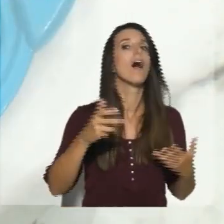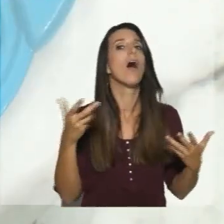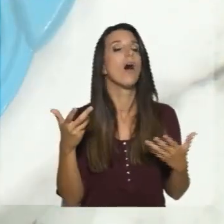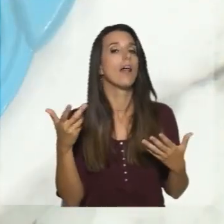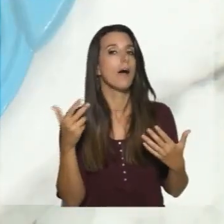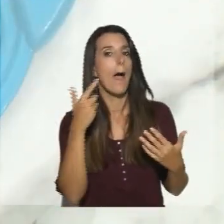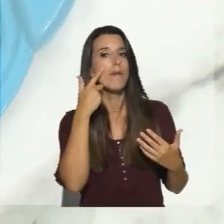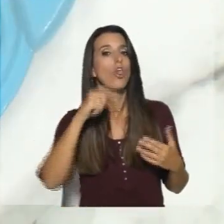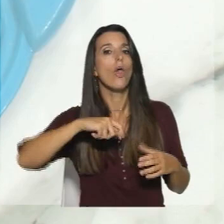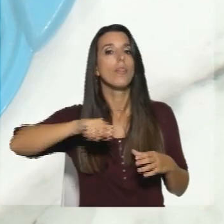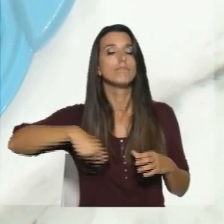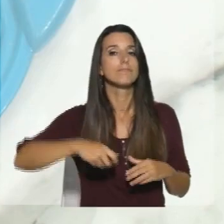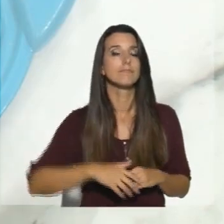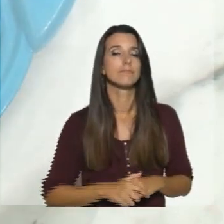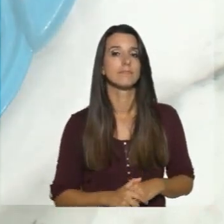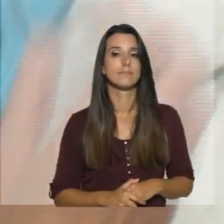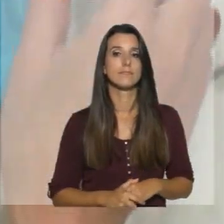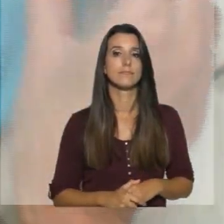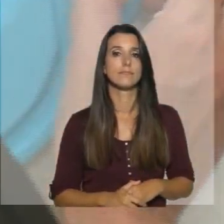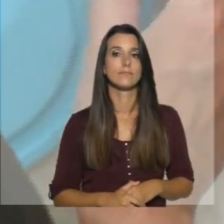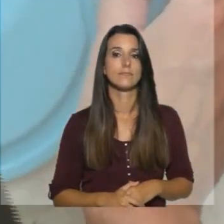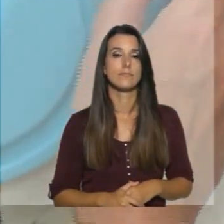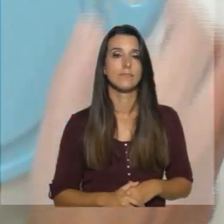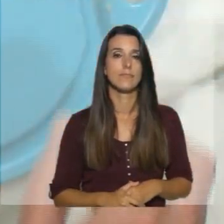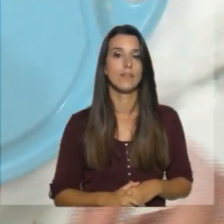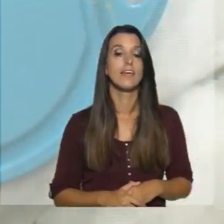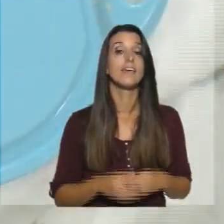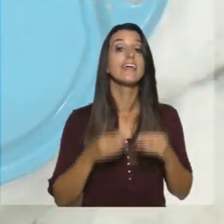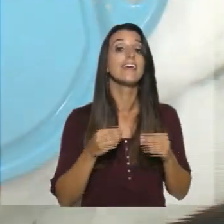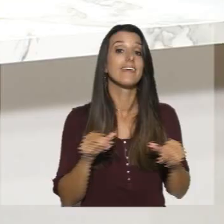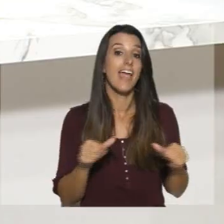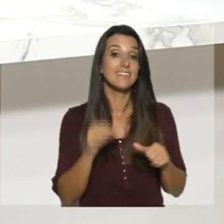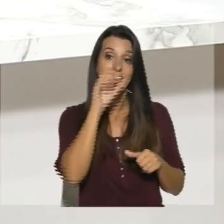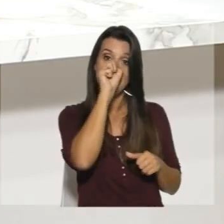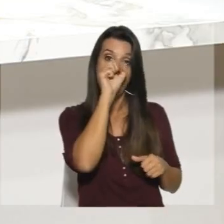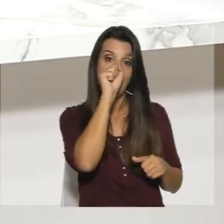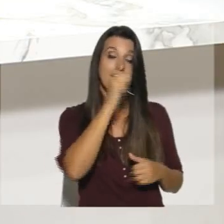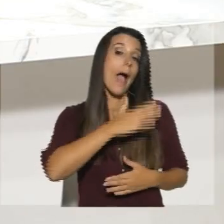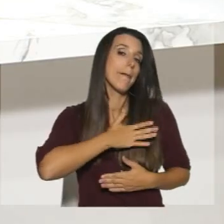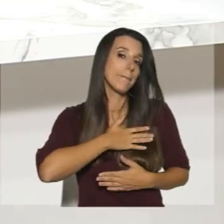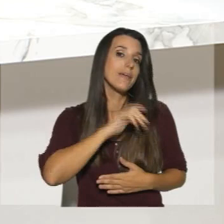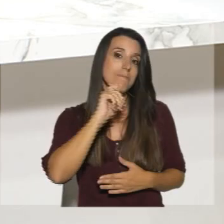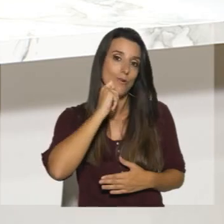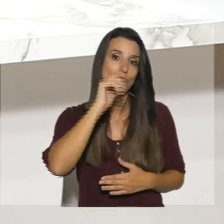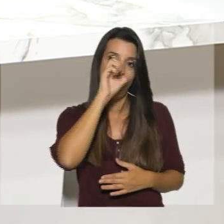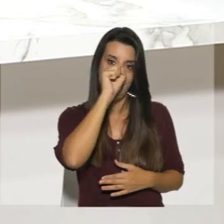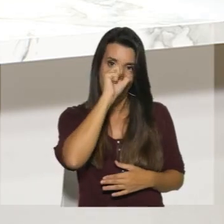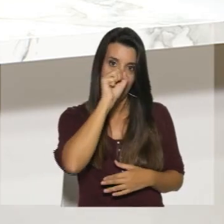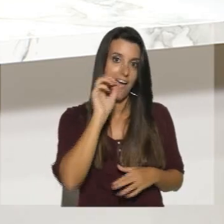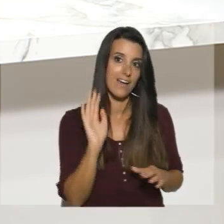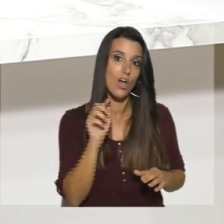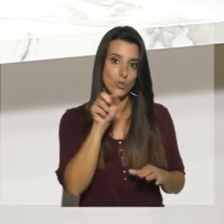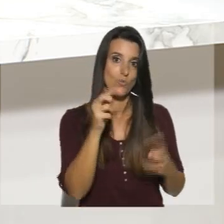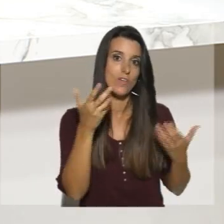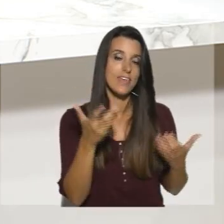acá. Muy bien. ¿Y qué lo vas a hacer con naranja? A mí me gusta hacerlo con naranja. Vos, si